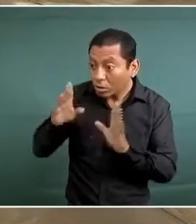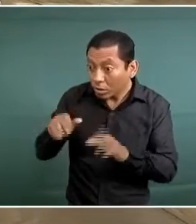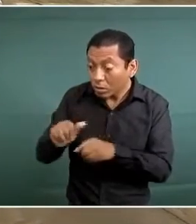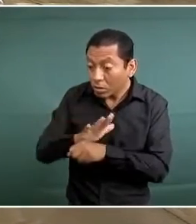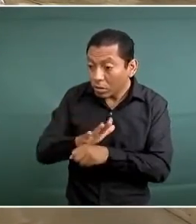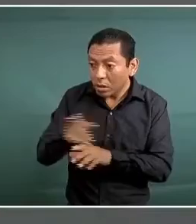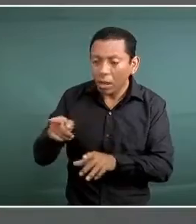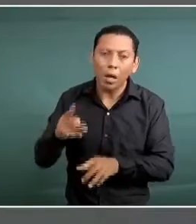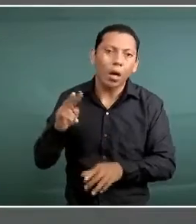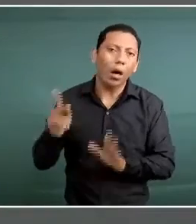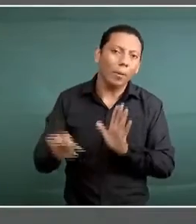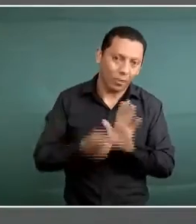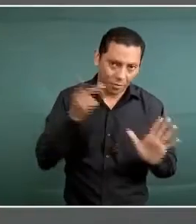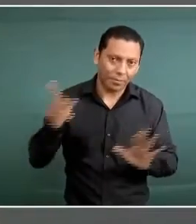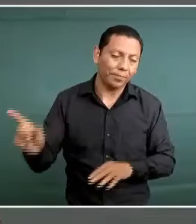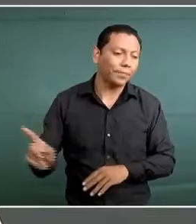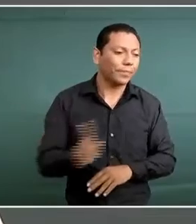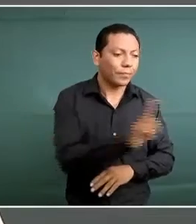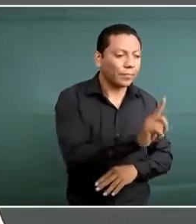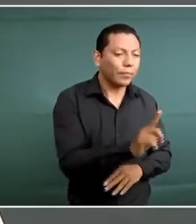prueba más